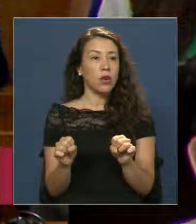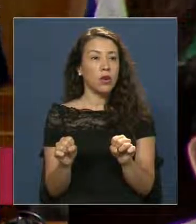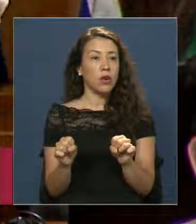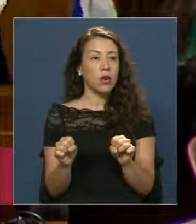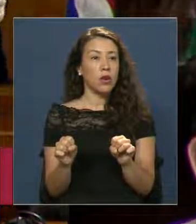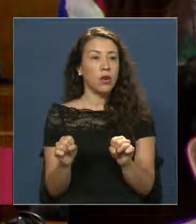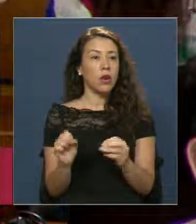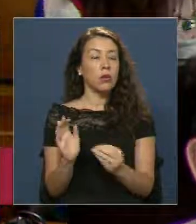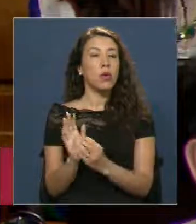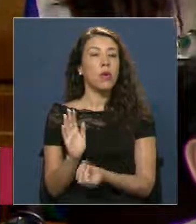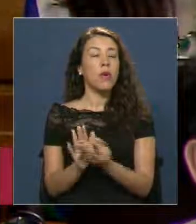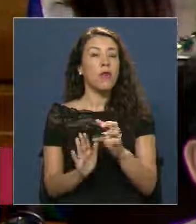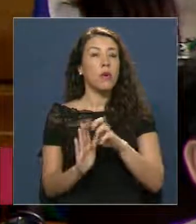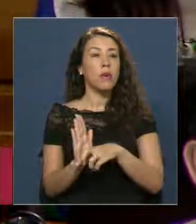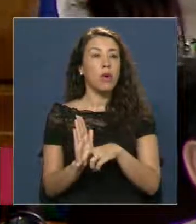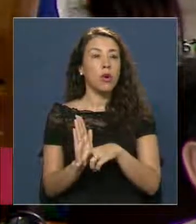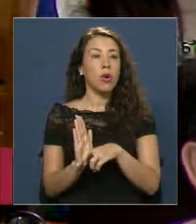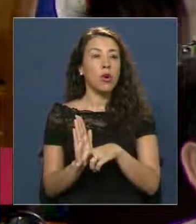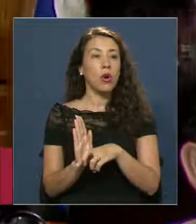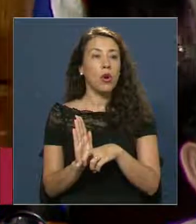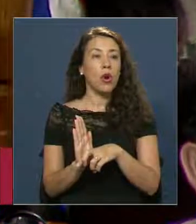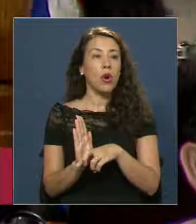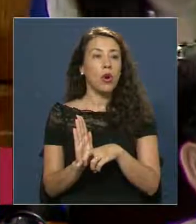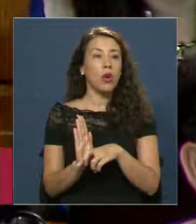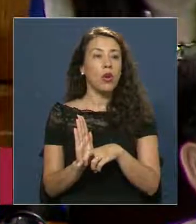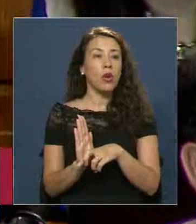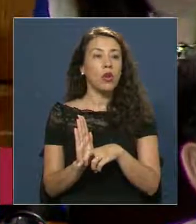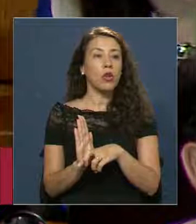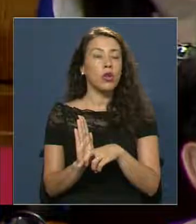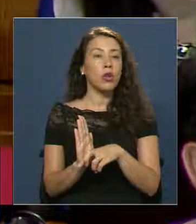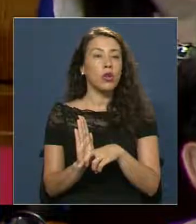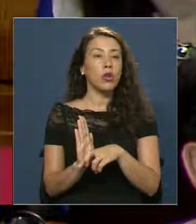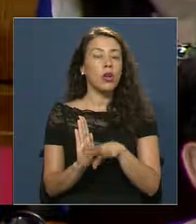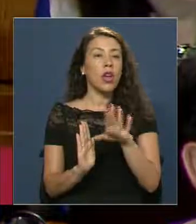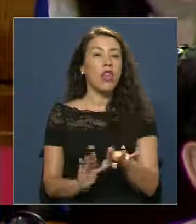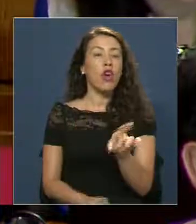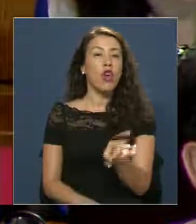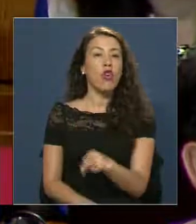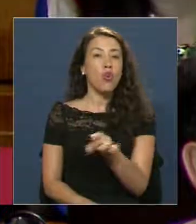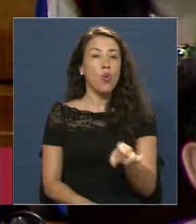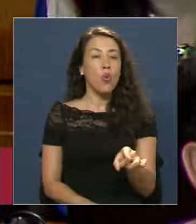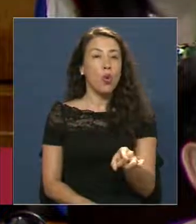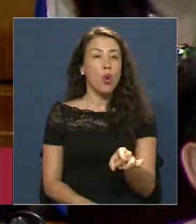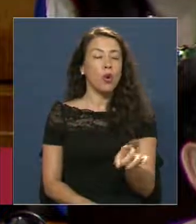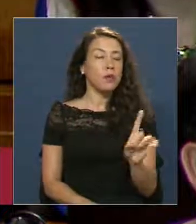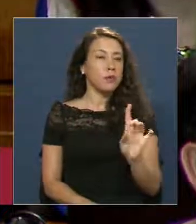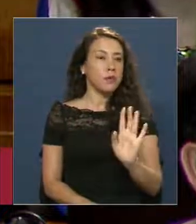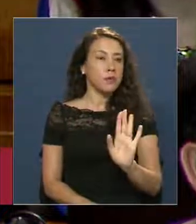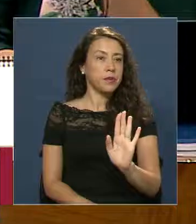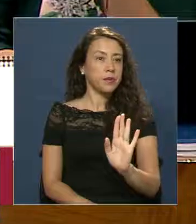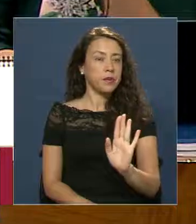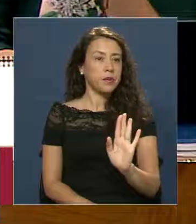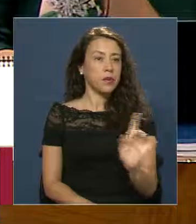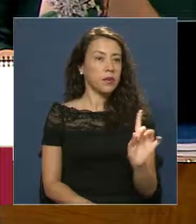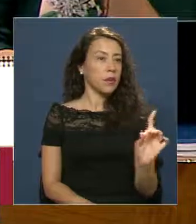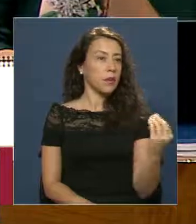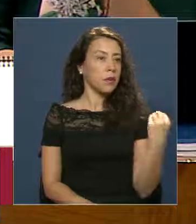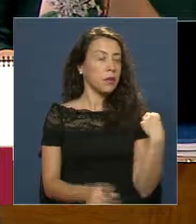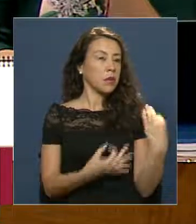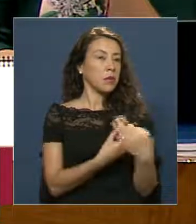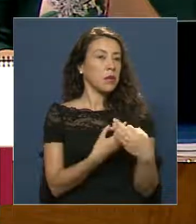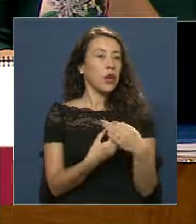colocar un nuevo proyecto entre medio dejó invalidó el proyecto preliminar. Me corrigen,